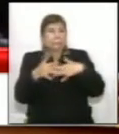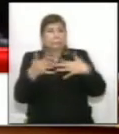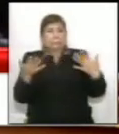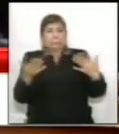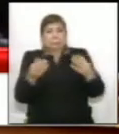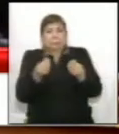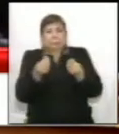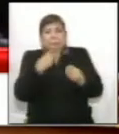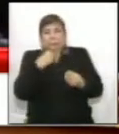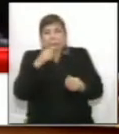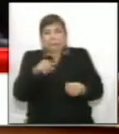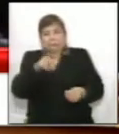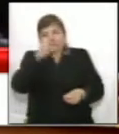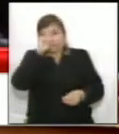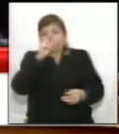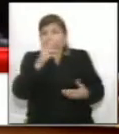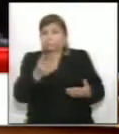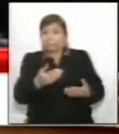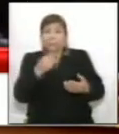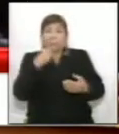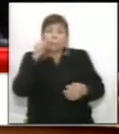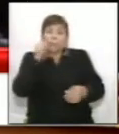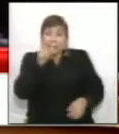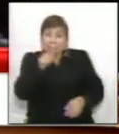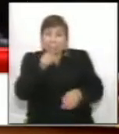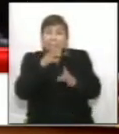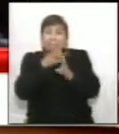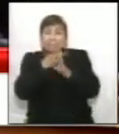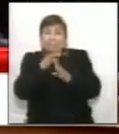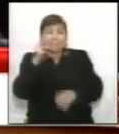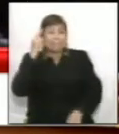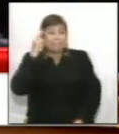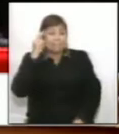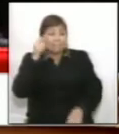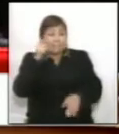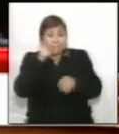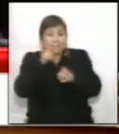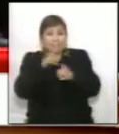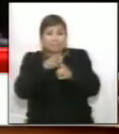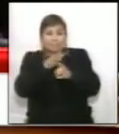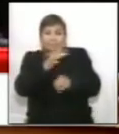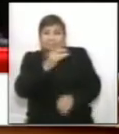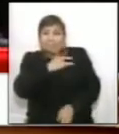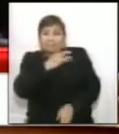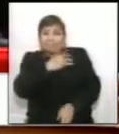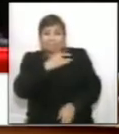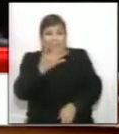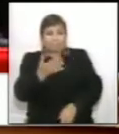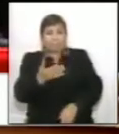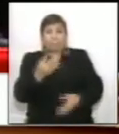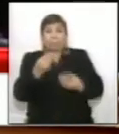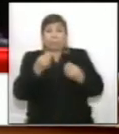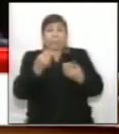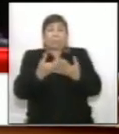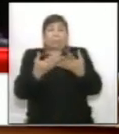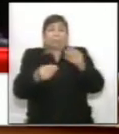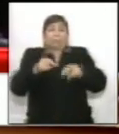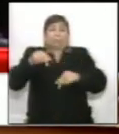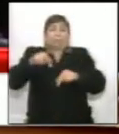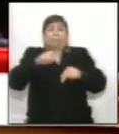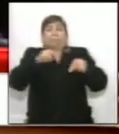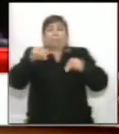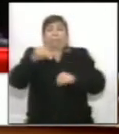está el país. Pues por esa misma recta, con ese mismo sentir, porque habiendo caminado este